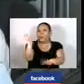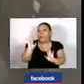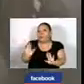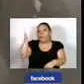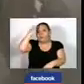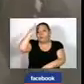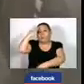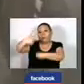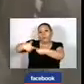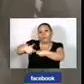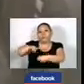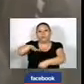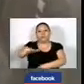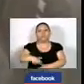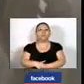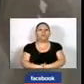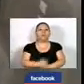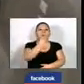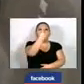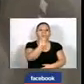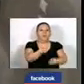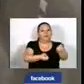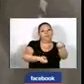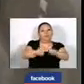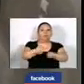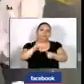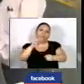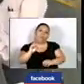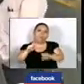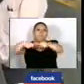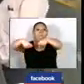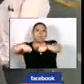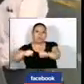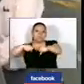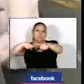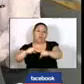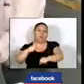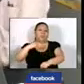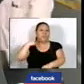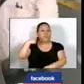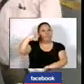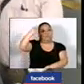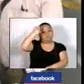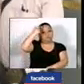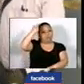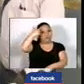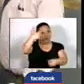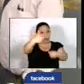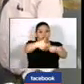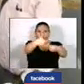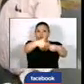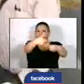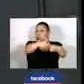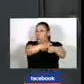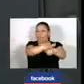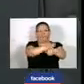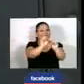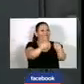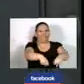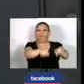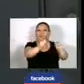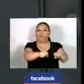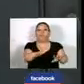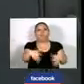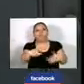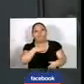combustible. Tanto los automovilistas como motociclistas resienten que hoy llenar el tanque de gasolina es más difícil.